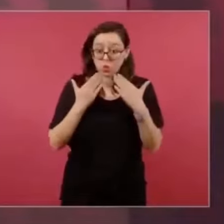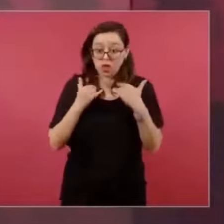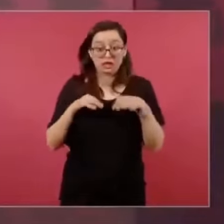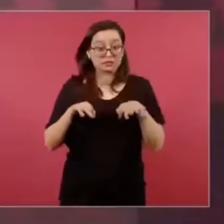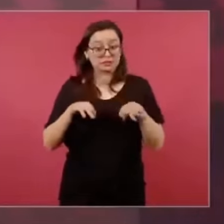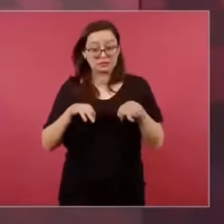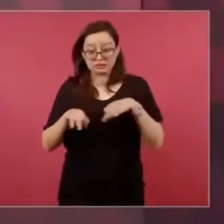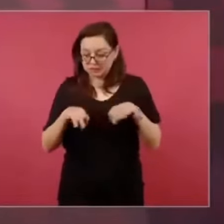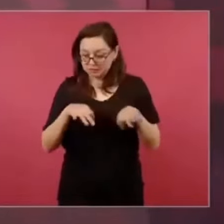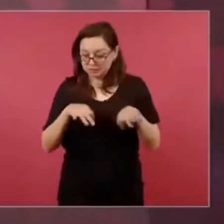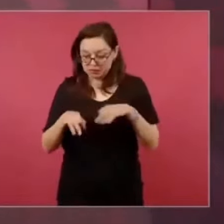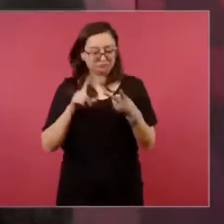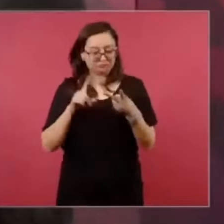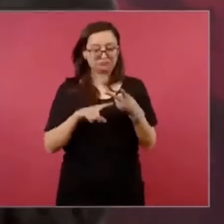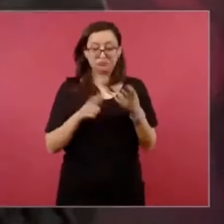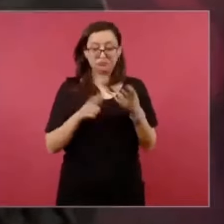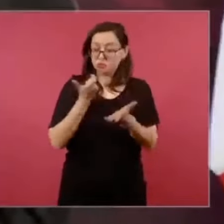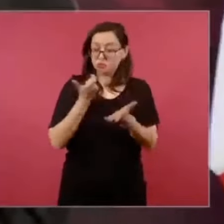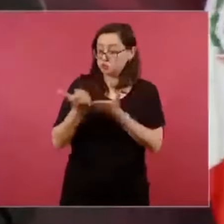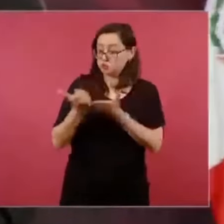no se incrementan,